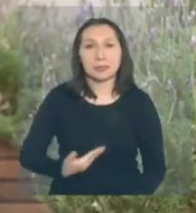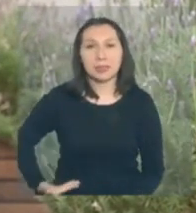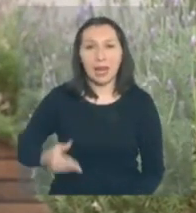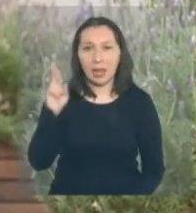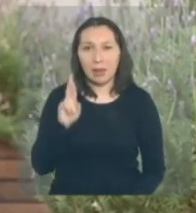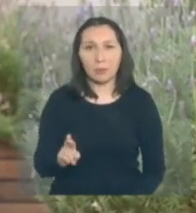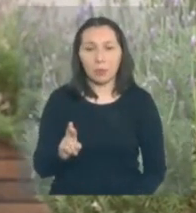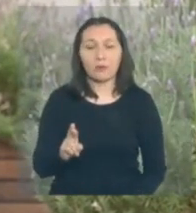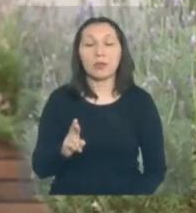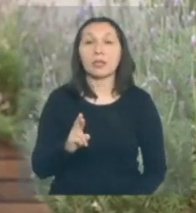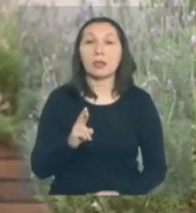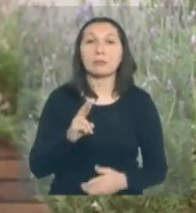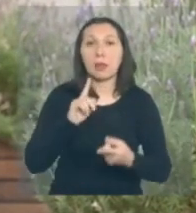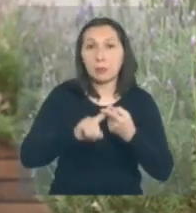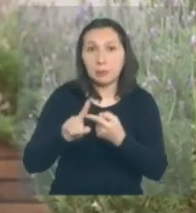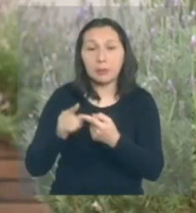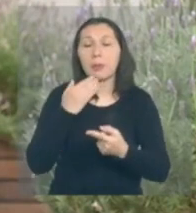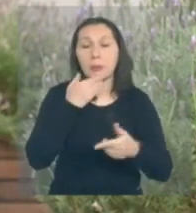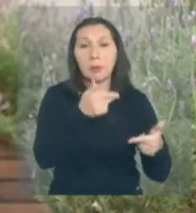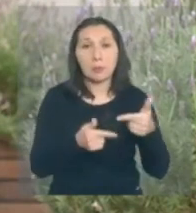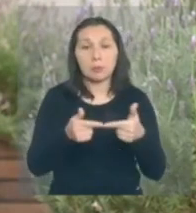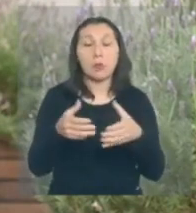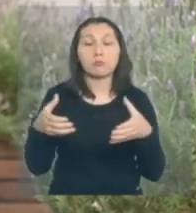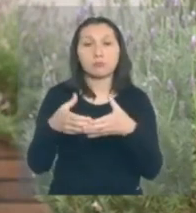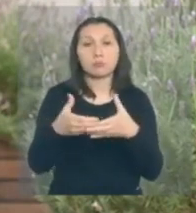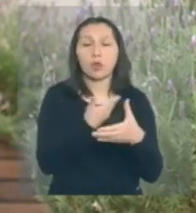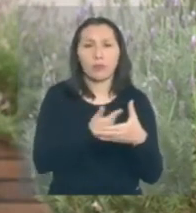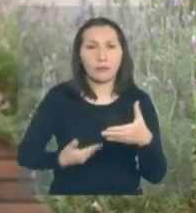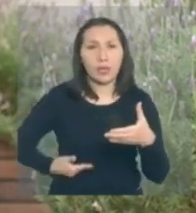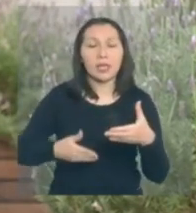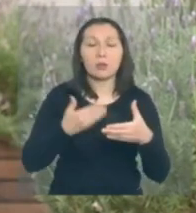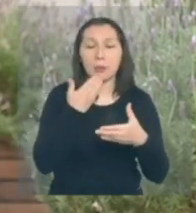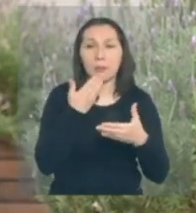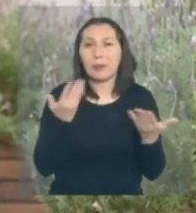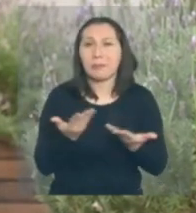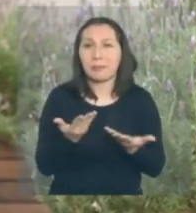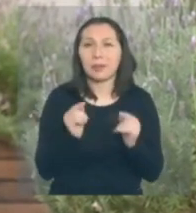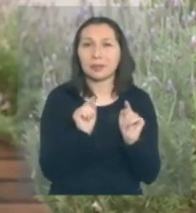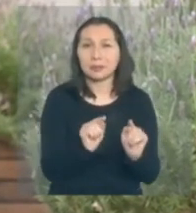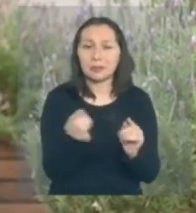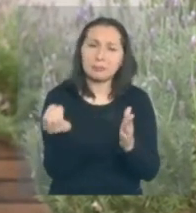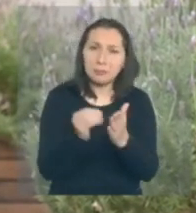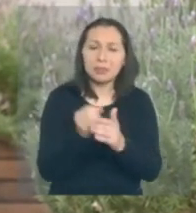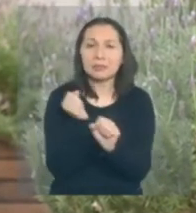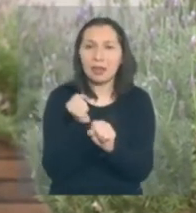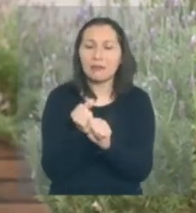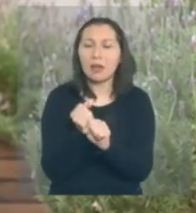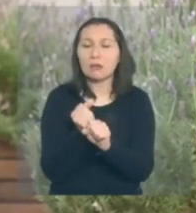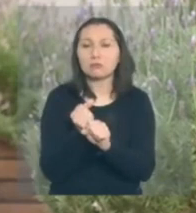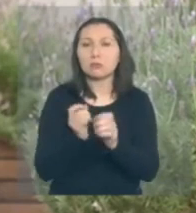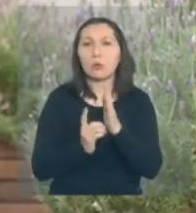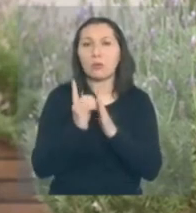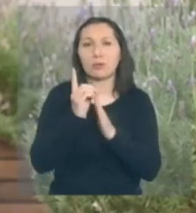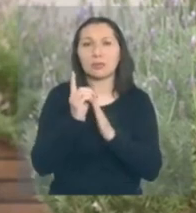de la República, donde más van a participar los partidos del oficialismo, los partidos de gobierno, justamente para ir reforzando el trabajo que hemos desarrollado